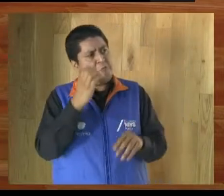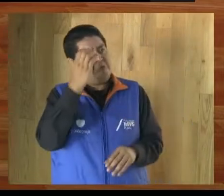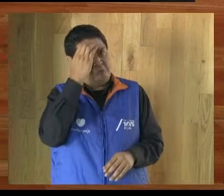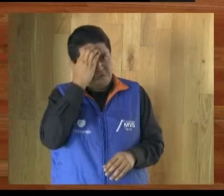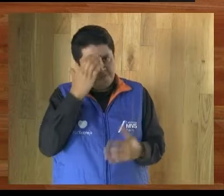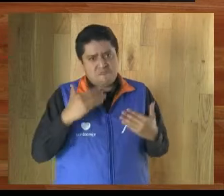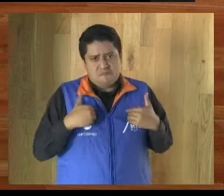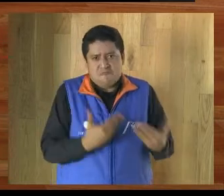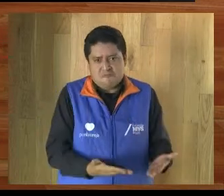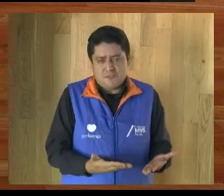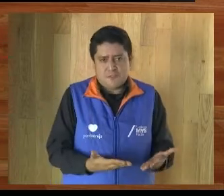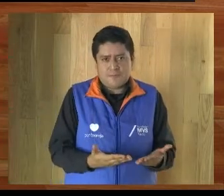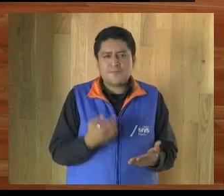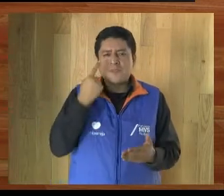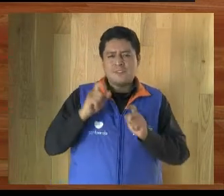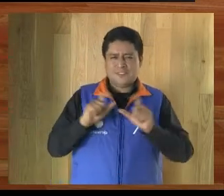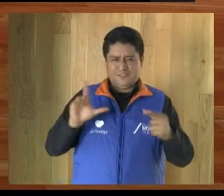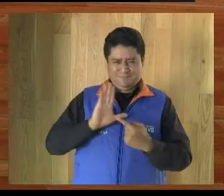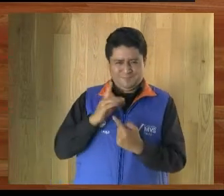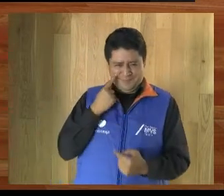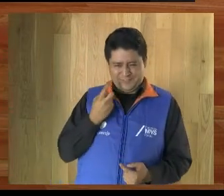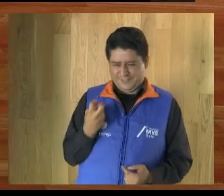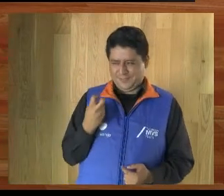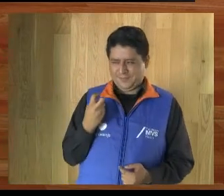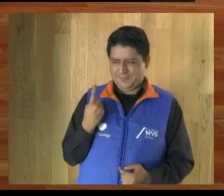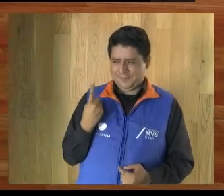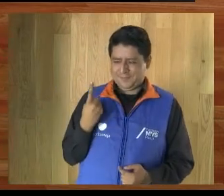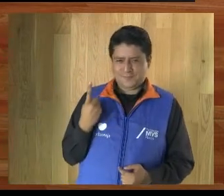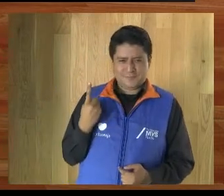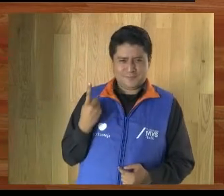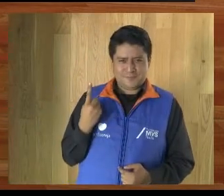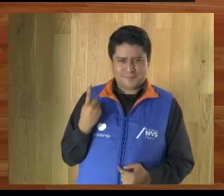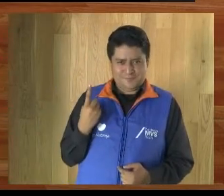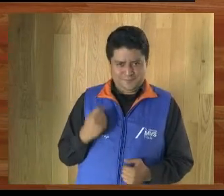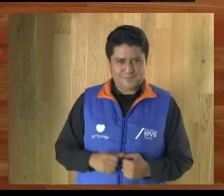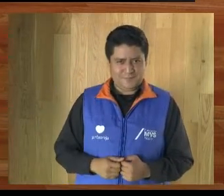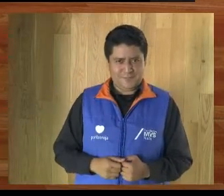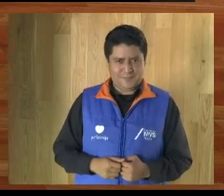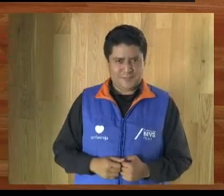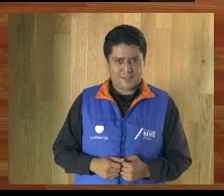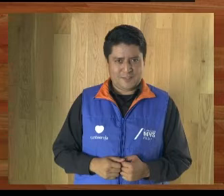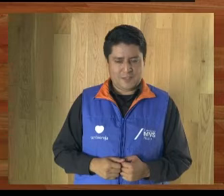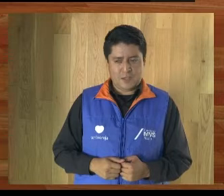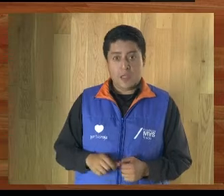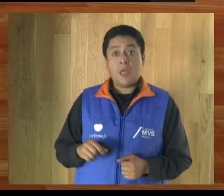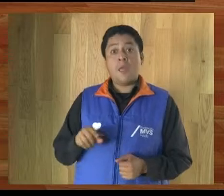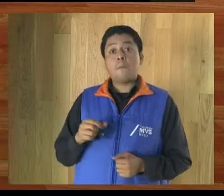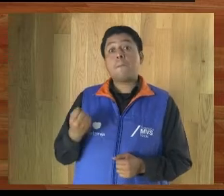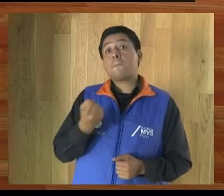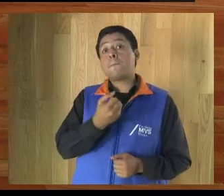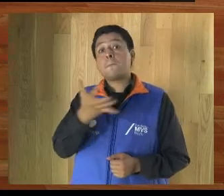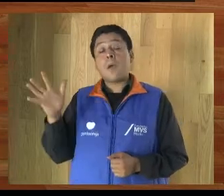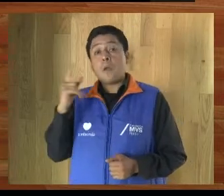esta diapositiva que les muestro aquí, es donde vemos una correlación entre buena percepción y actitudes de